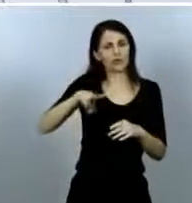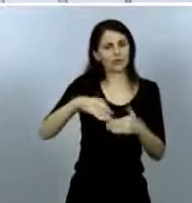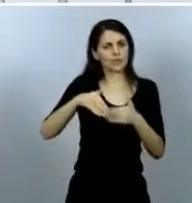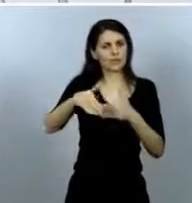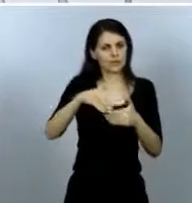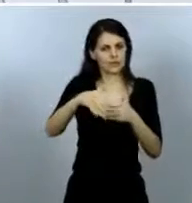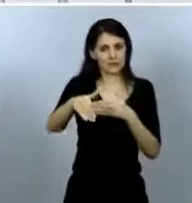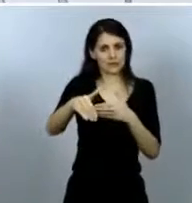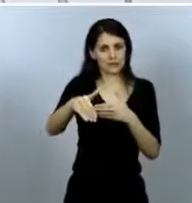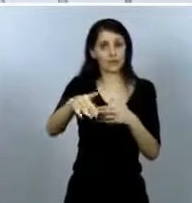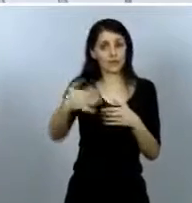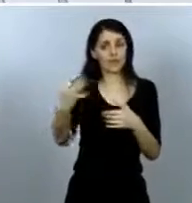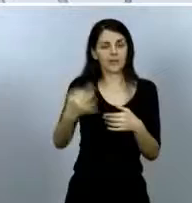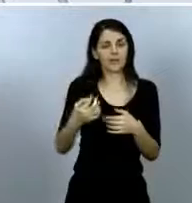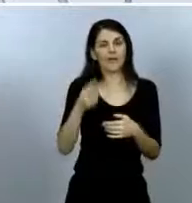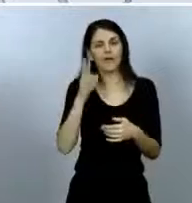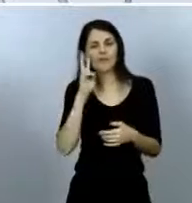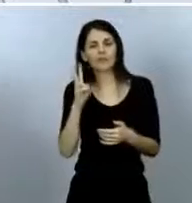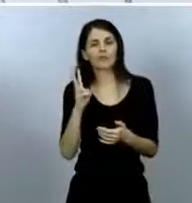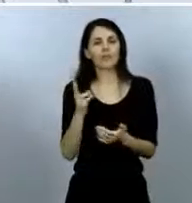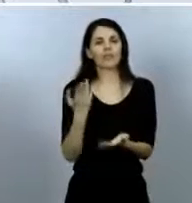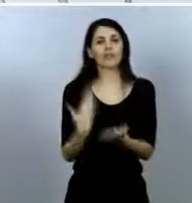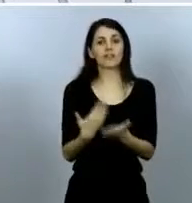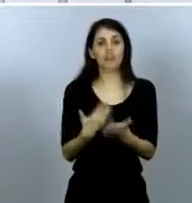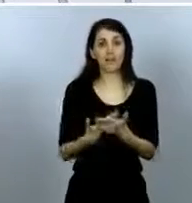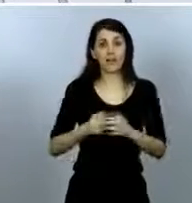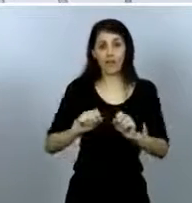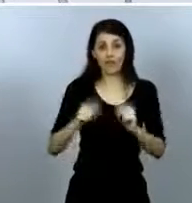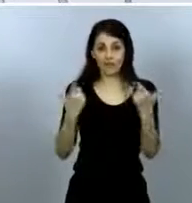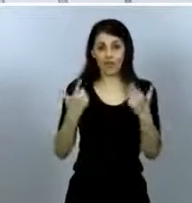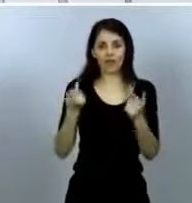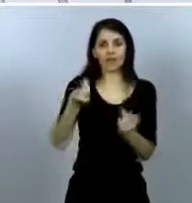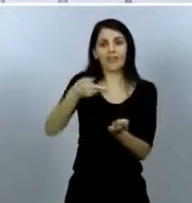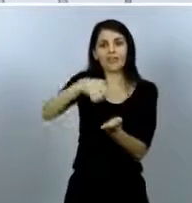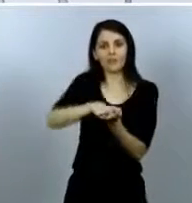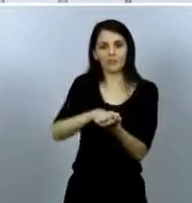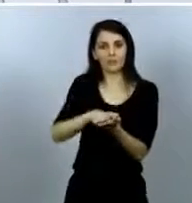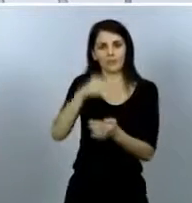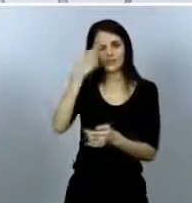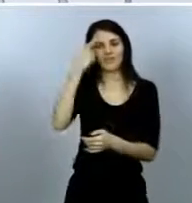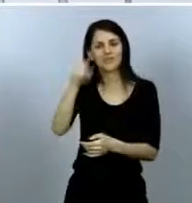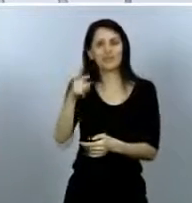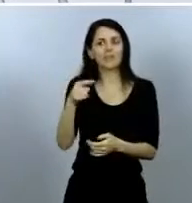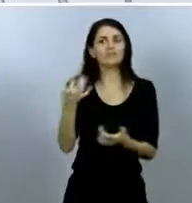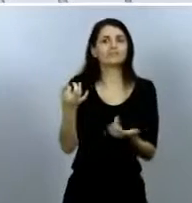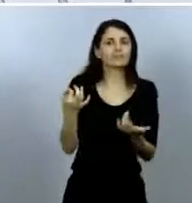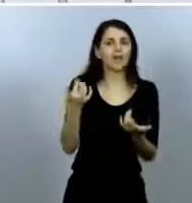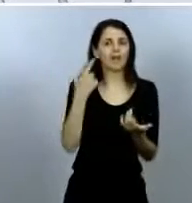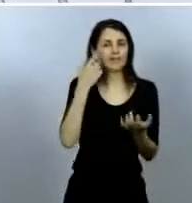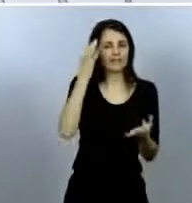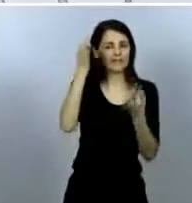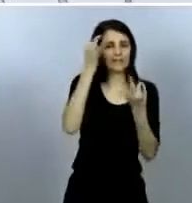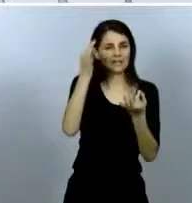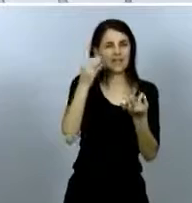defunción con la causa principal de fallecimiento nos permitan hacer estadísticas mucho más detalladas